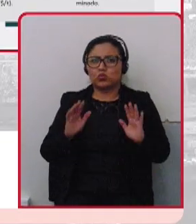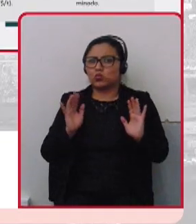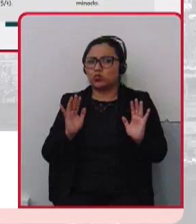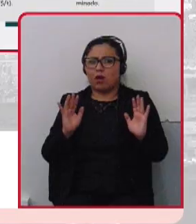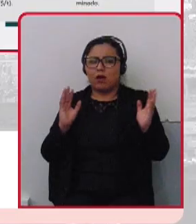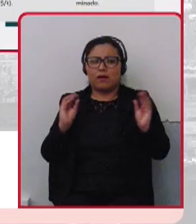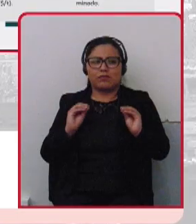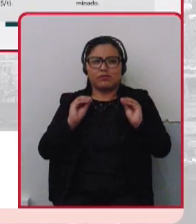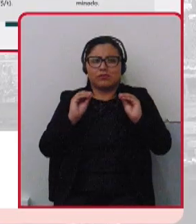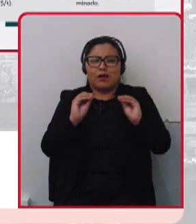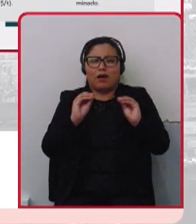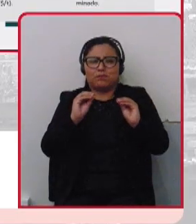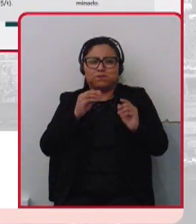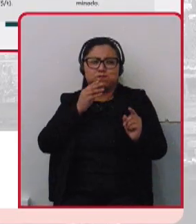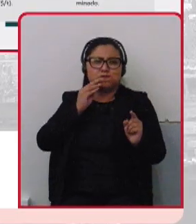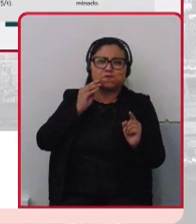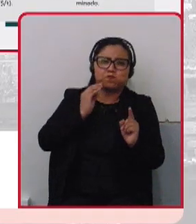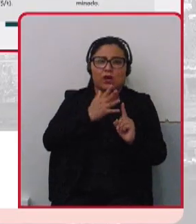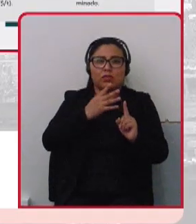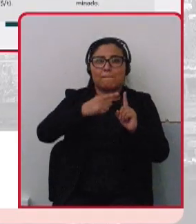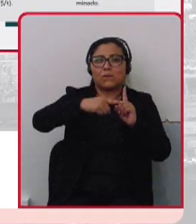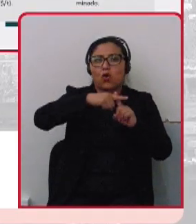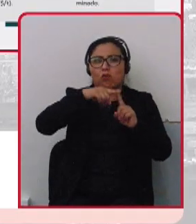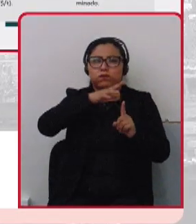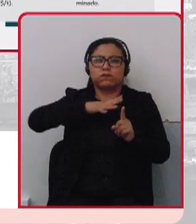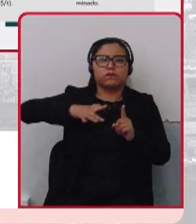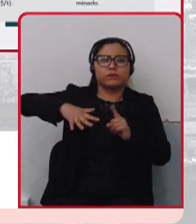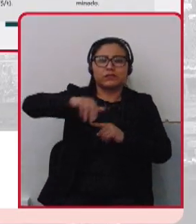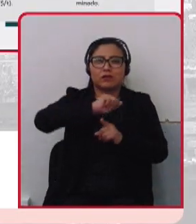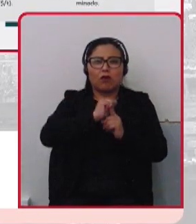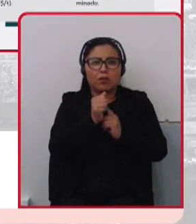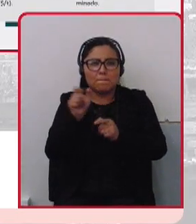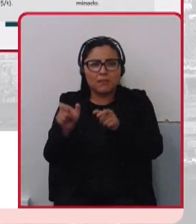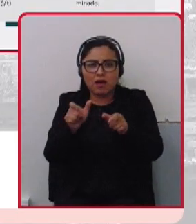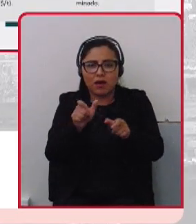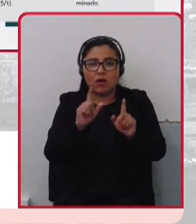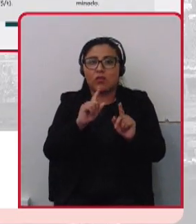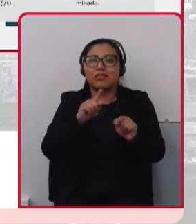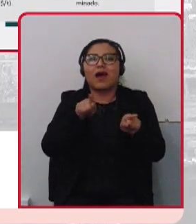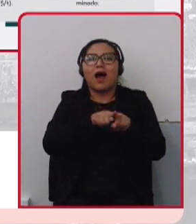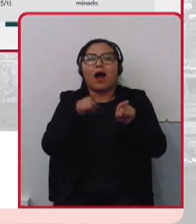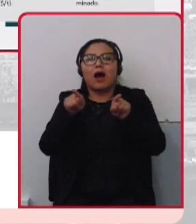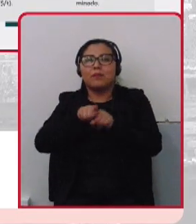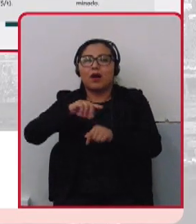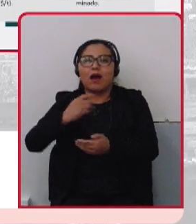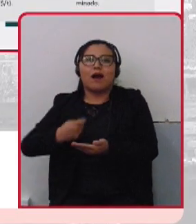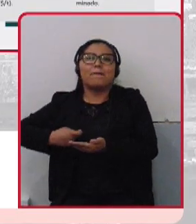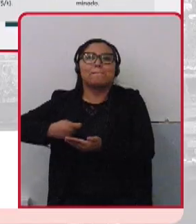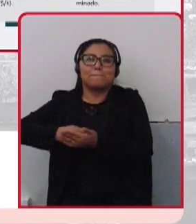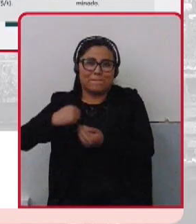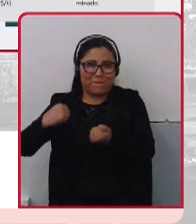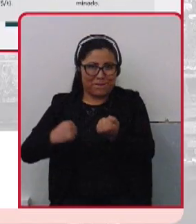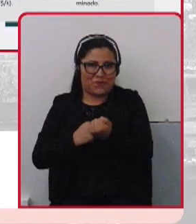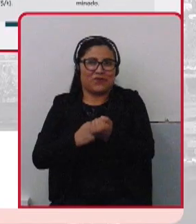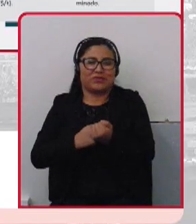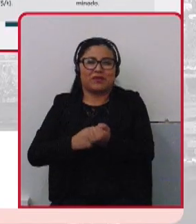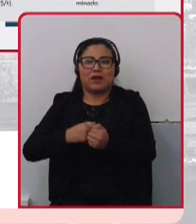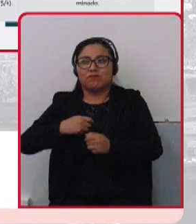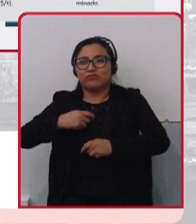que tener un impacto socioambiental positivo, sino que también tienen que tener cierto grado de aporte desde el punto de vista de la